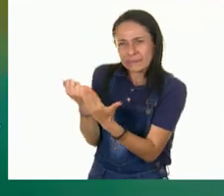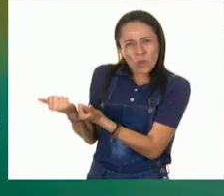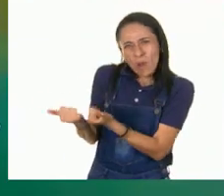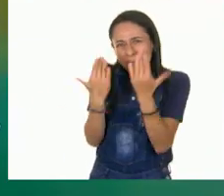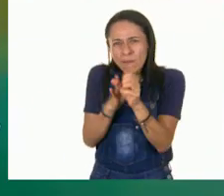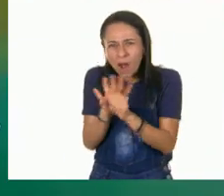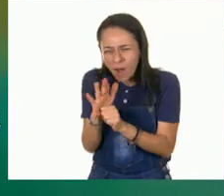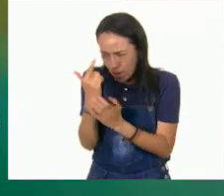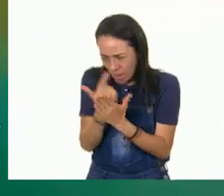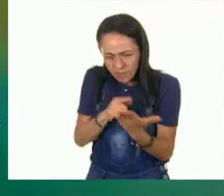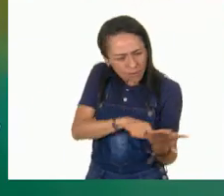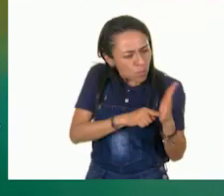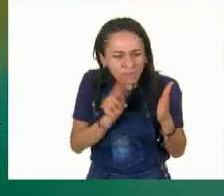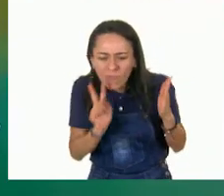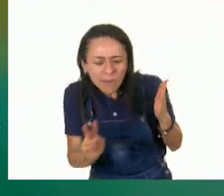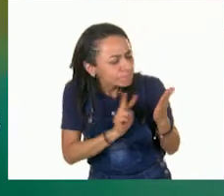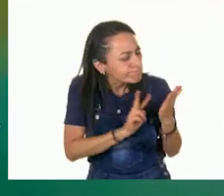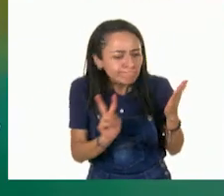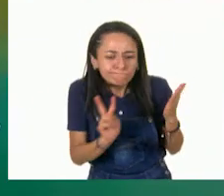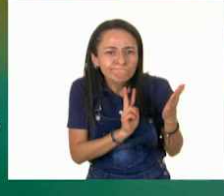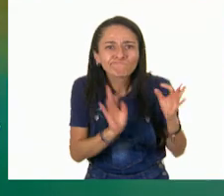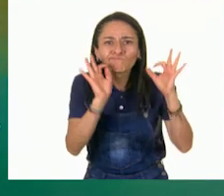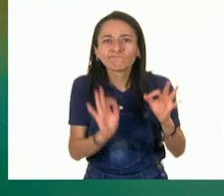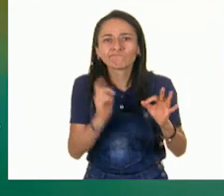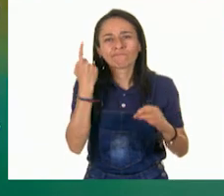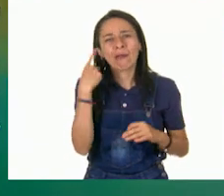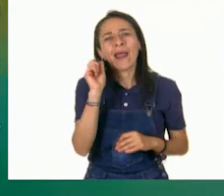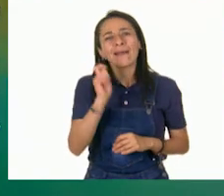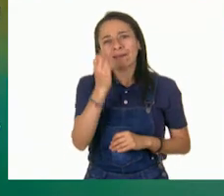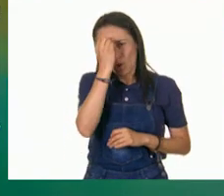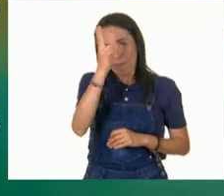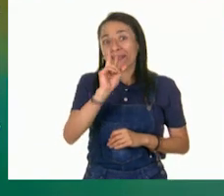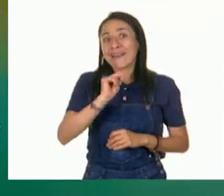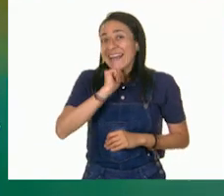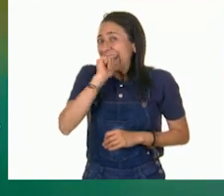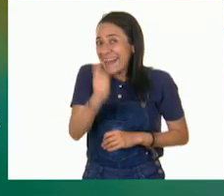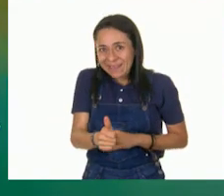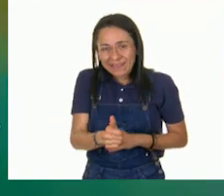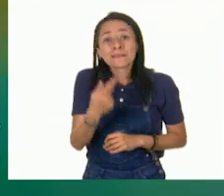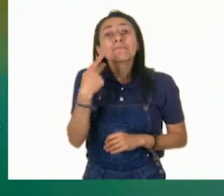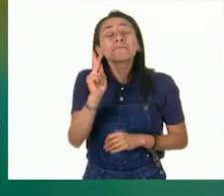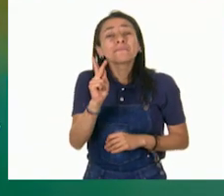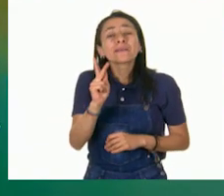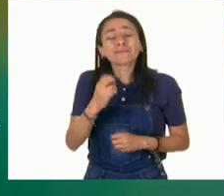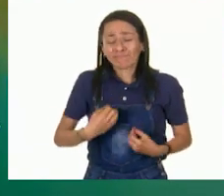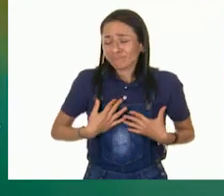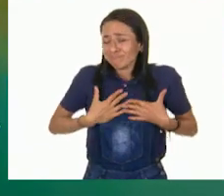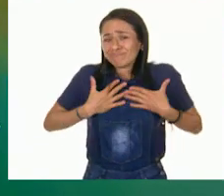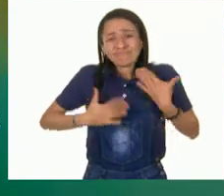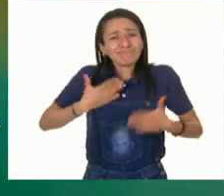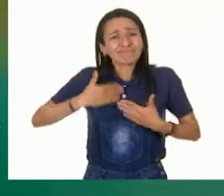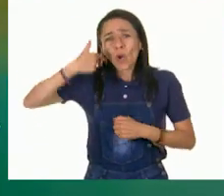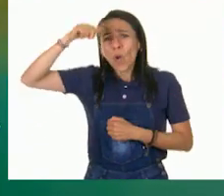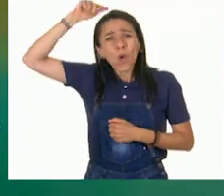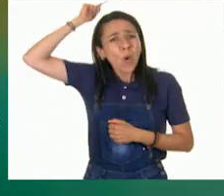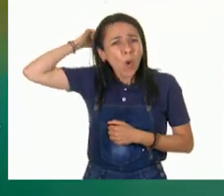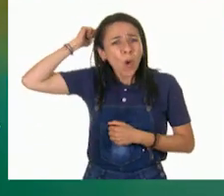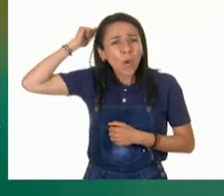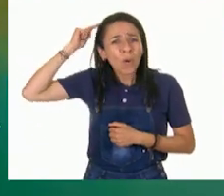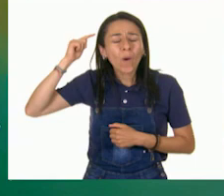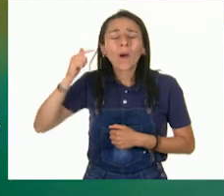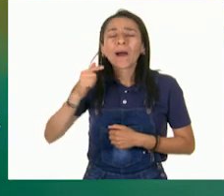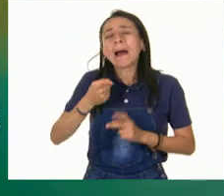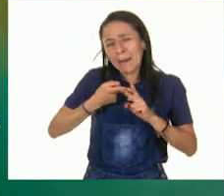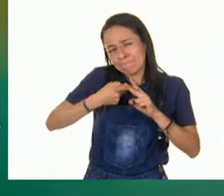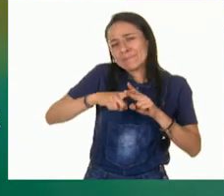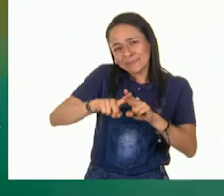nada. Pero por la euforia, que siempre me ayudó y nunca se me olvidó nada. En ese momento la euforia era muy positiva para